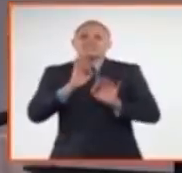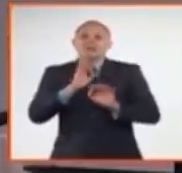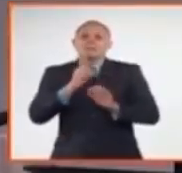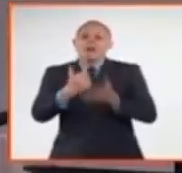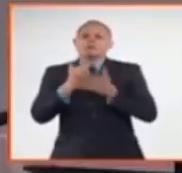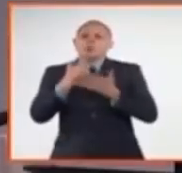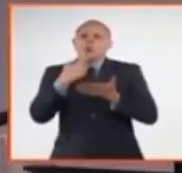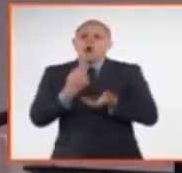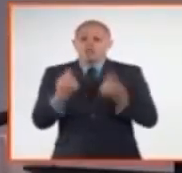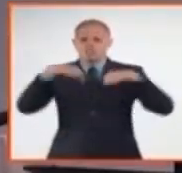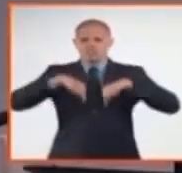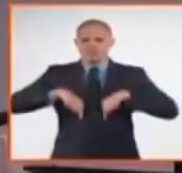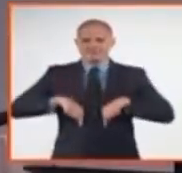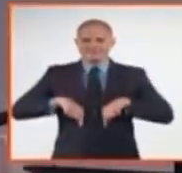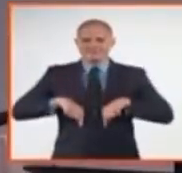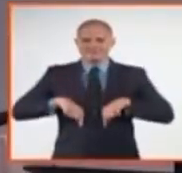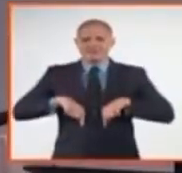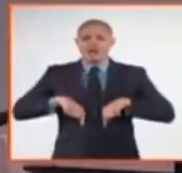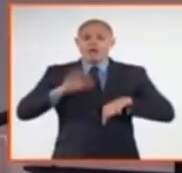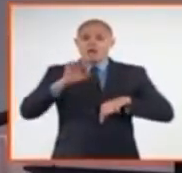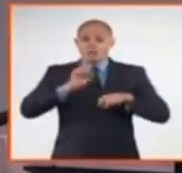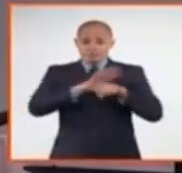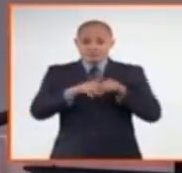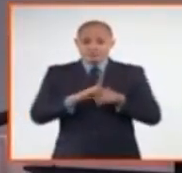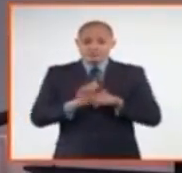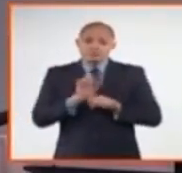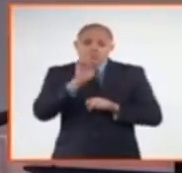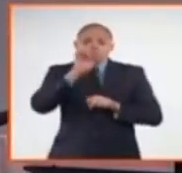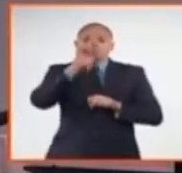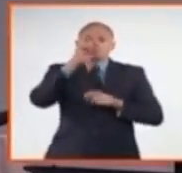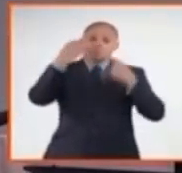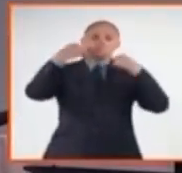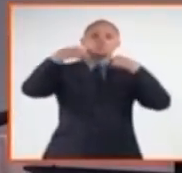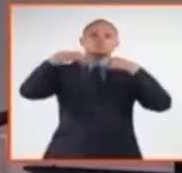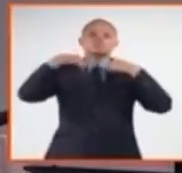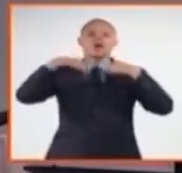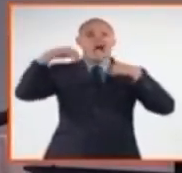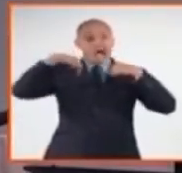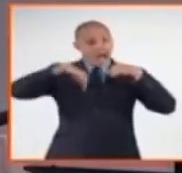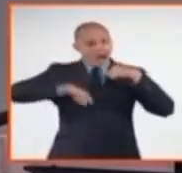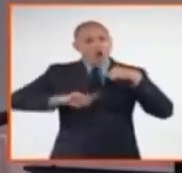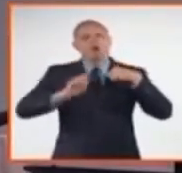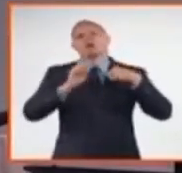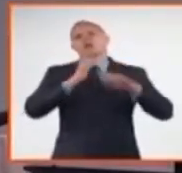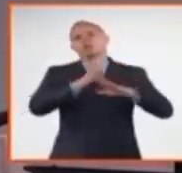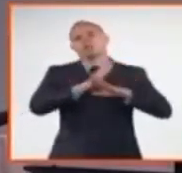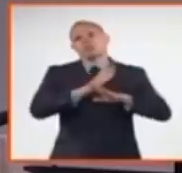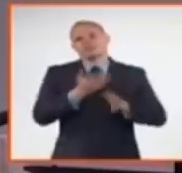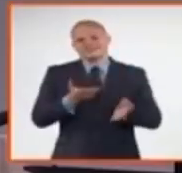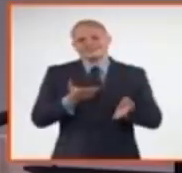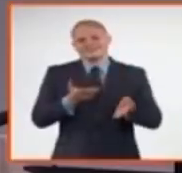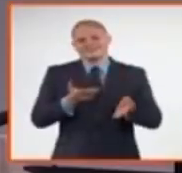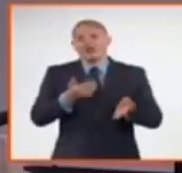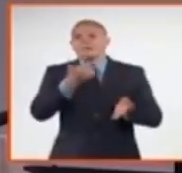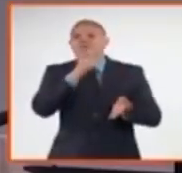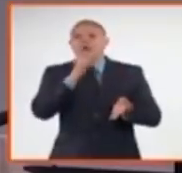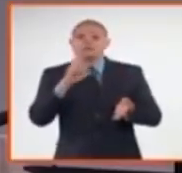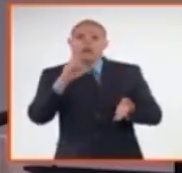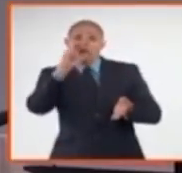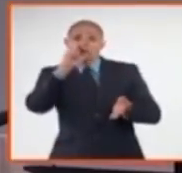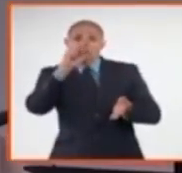en este tema de la vacunación por la vía nasal de hecho hay algunos estudios recientes que están saliendo